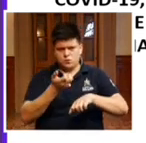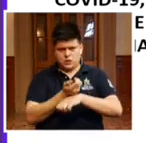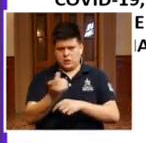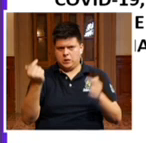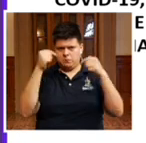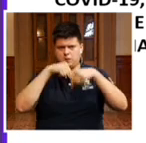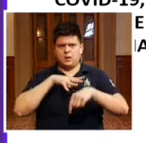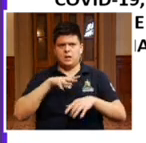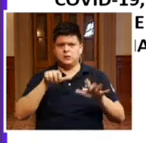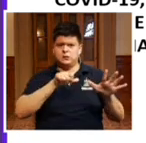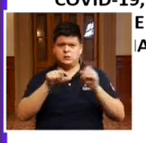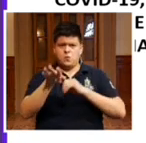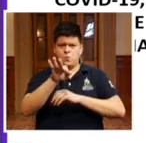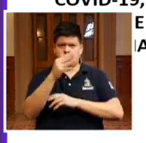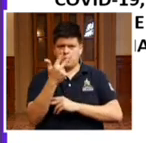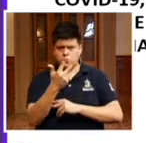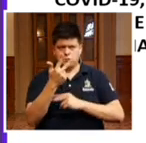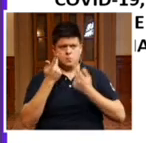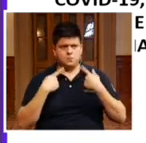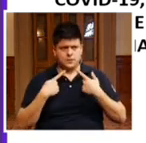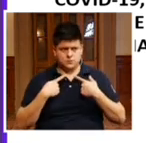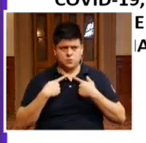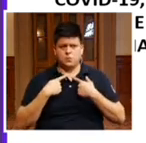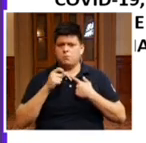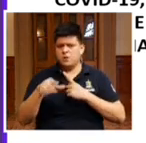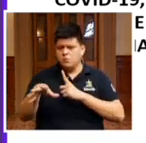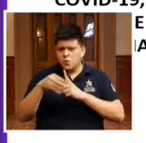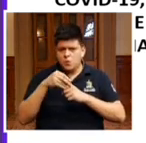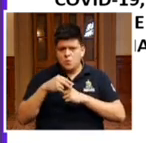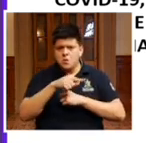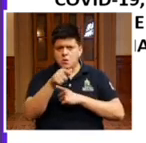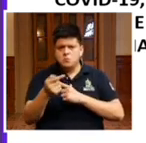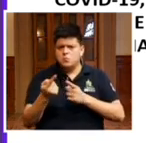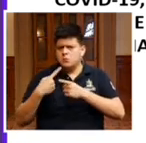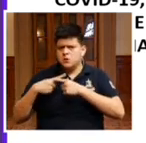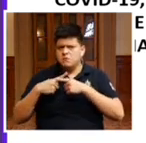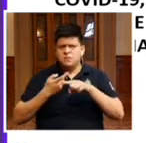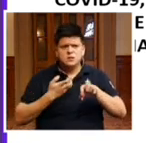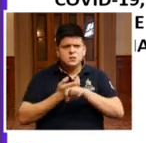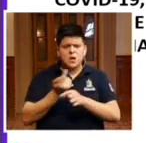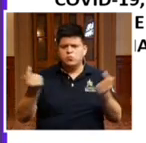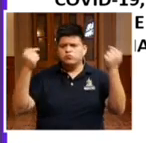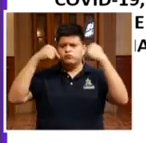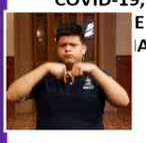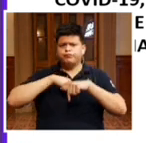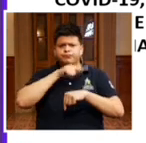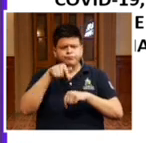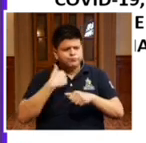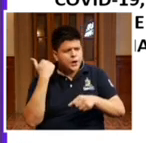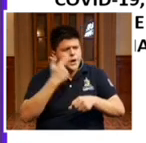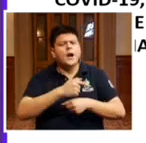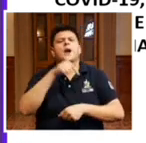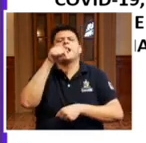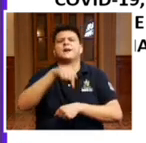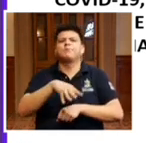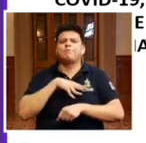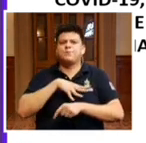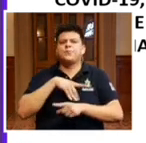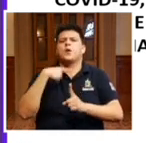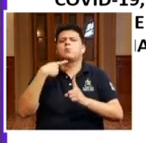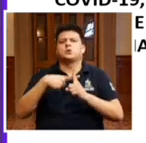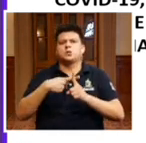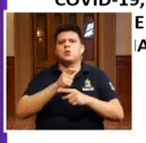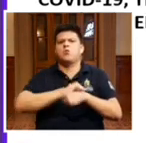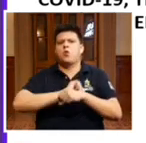con 648 casos de personas que vienen de otros estados y que se diagnosticaron aquí en el estado de